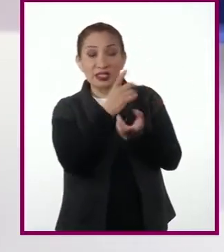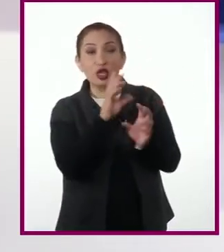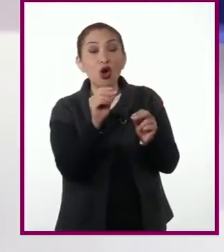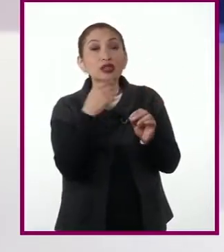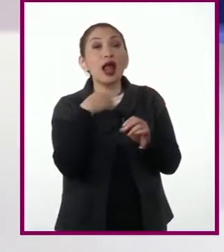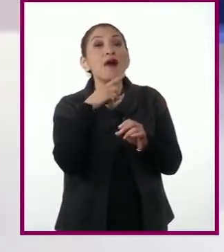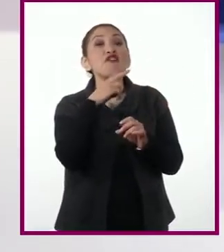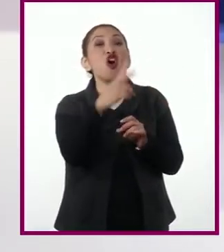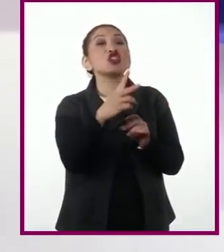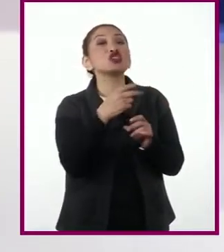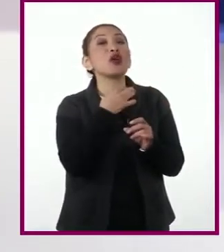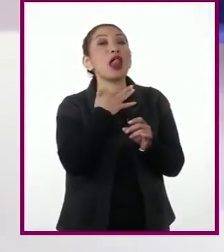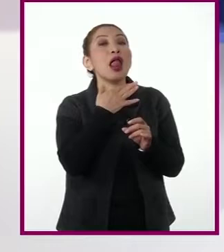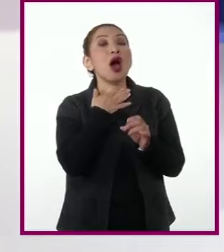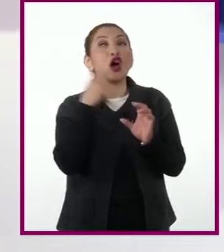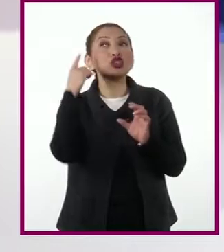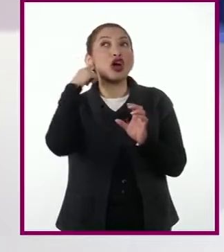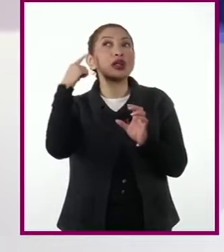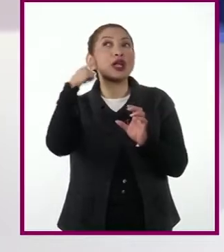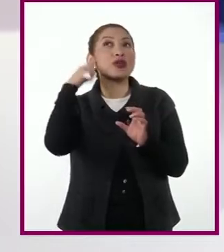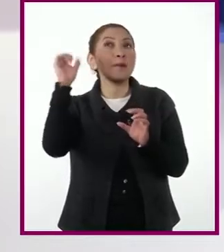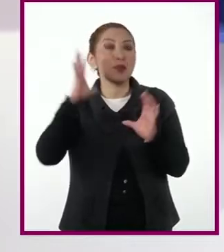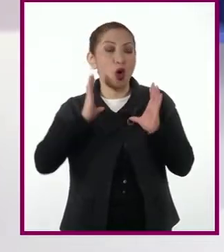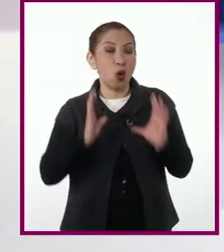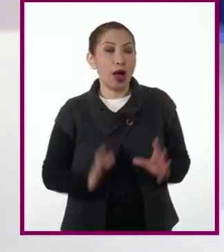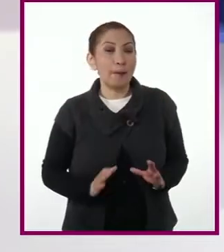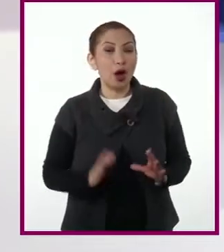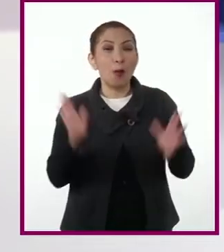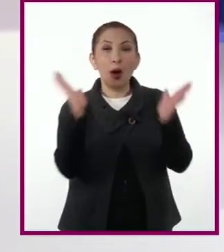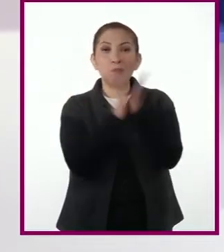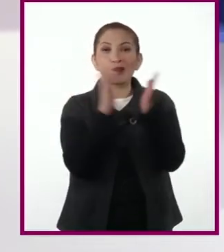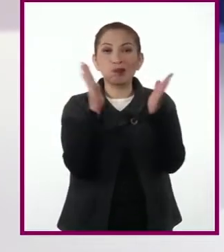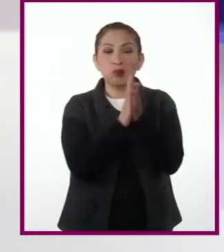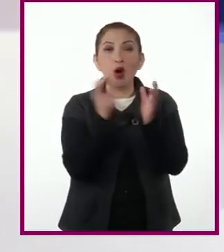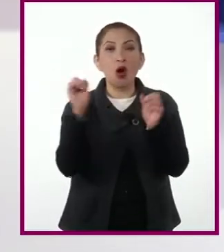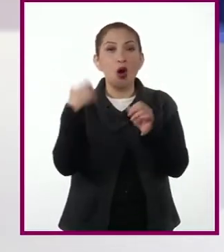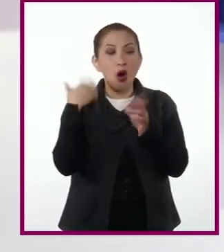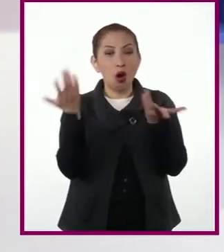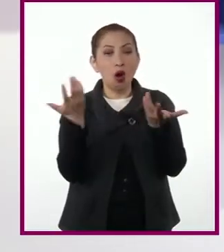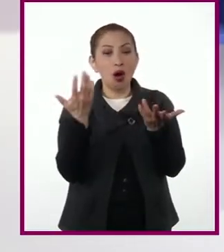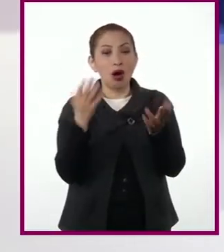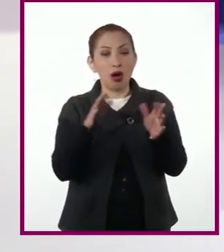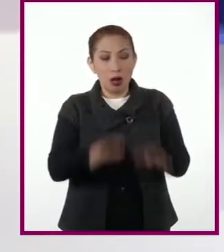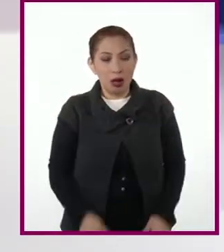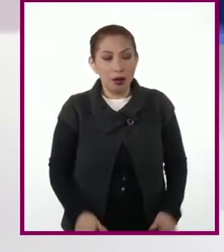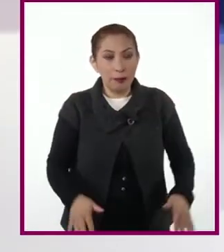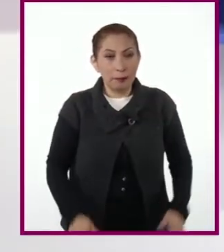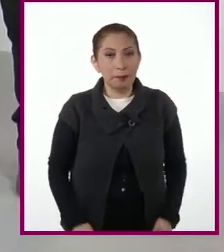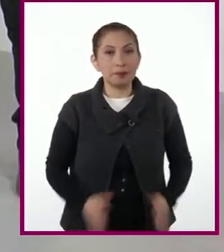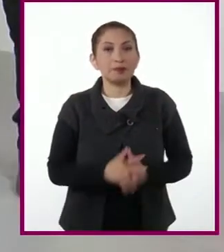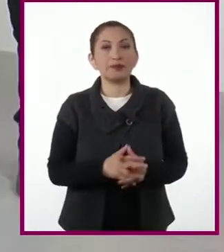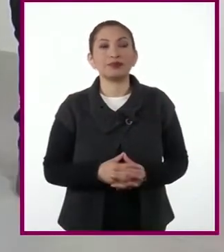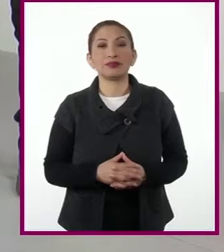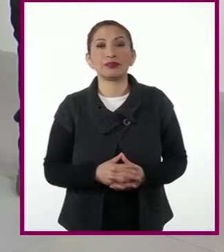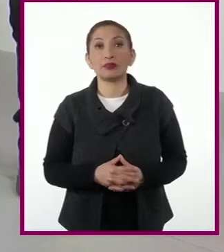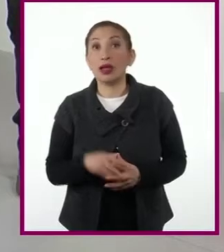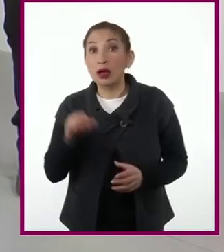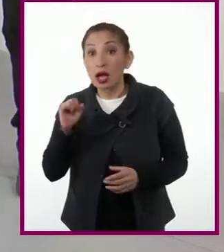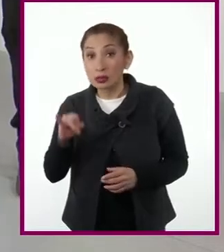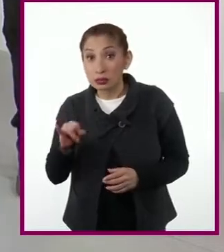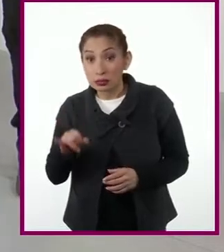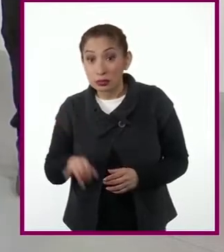sino la voz humana o los sonidos hechos con el cuerpo, como aplaudir o golpear con las palmas en las piernas.